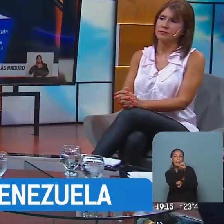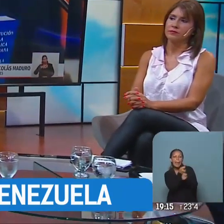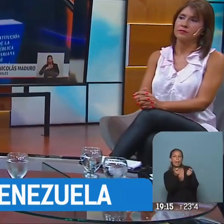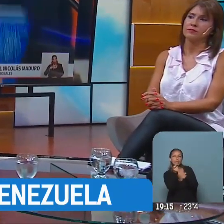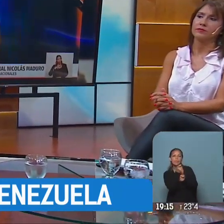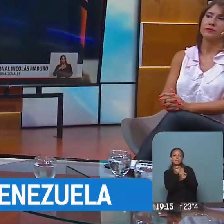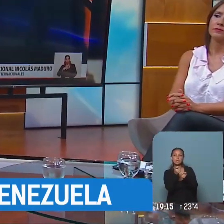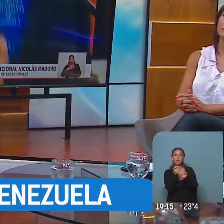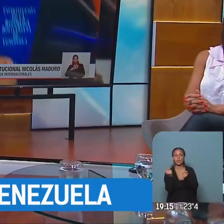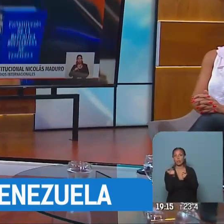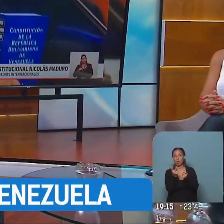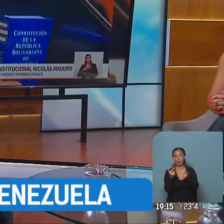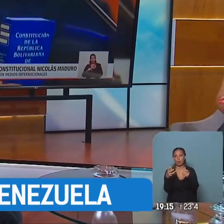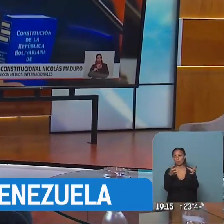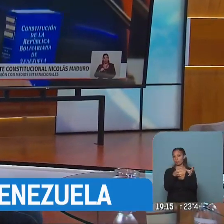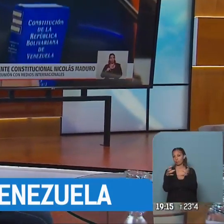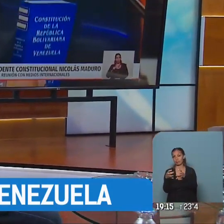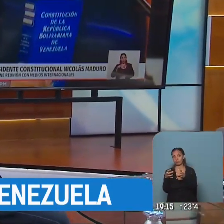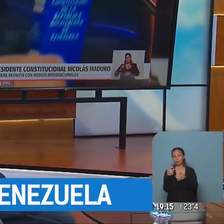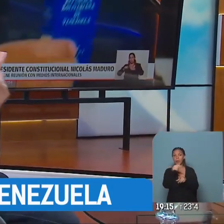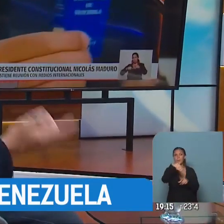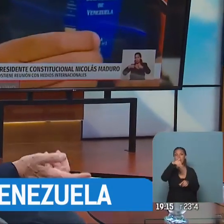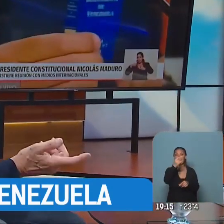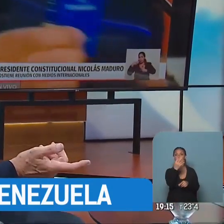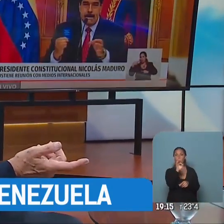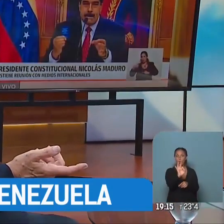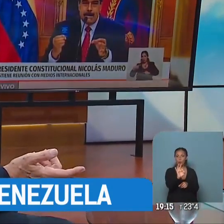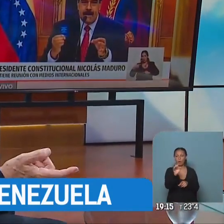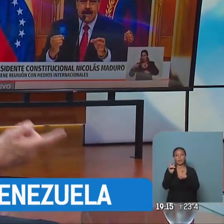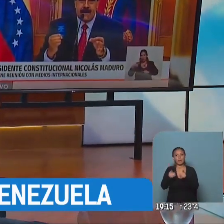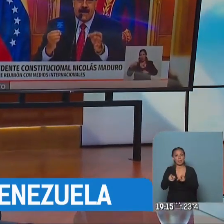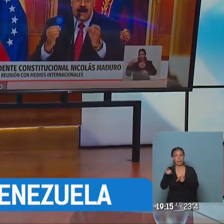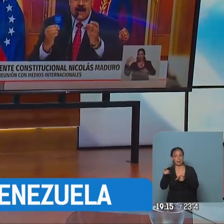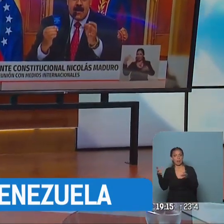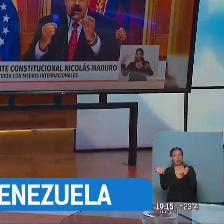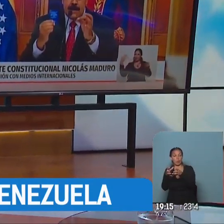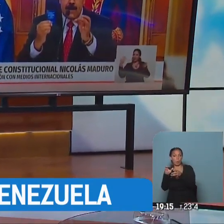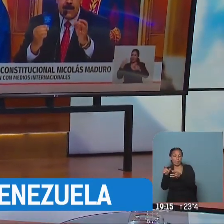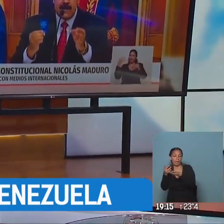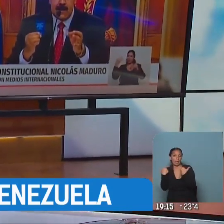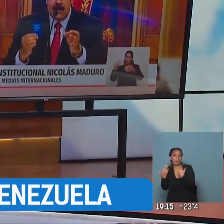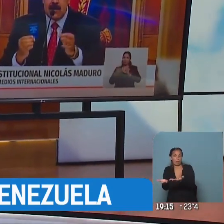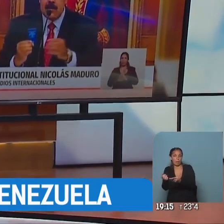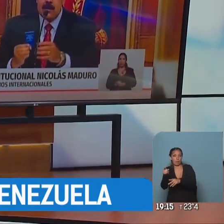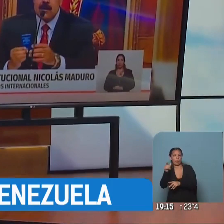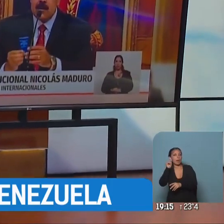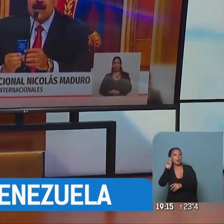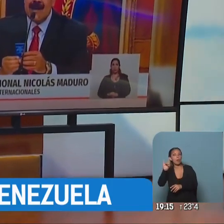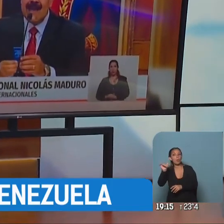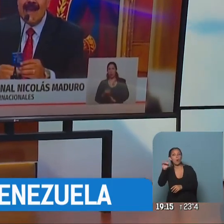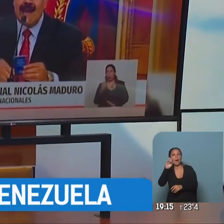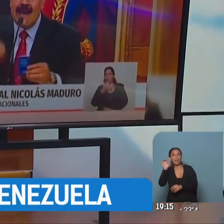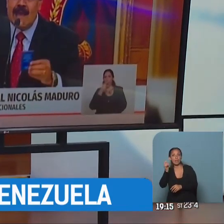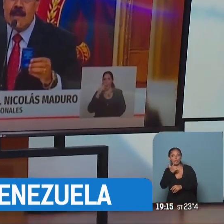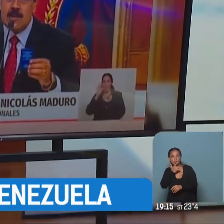pugna, incluyendo el gobierno de Maduro, incluyendo el grupo de dirigentes políticos que rodea